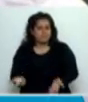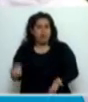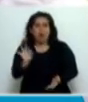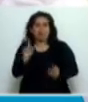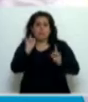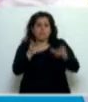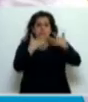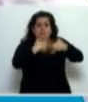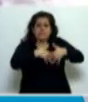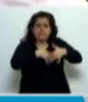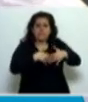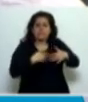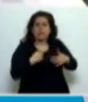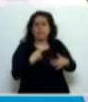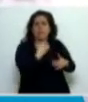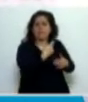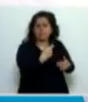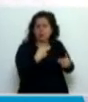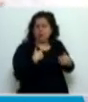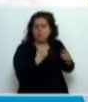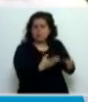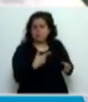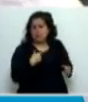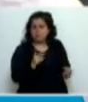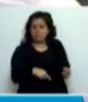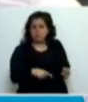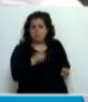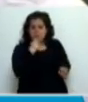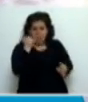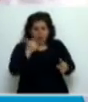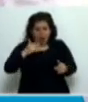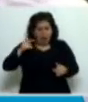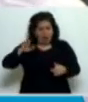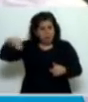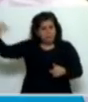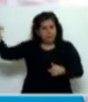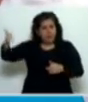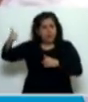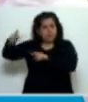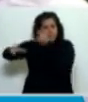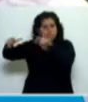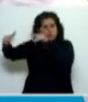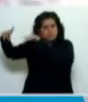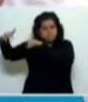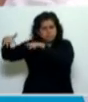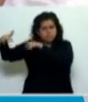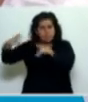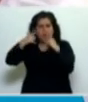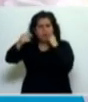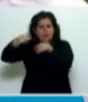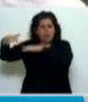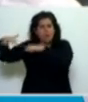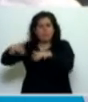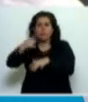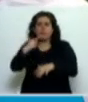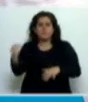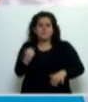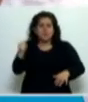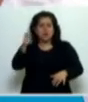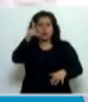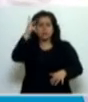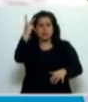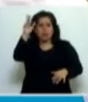sistema previsional, de aquellas personas que, por ejemplo, están acá afuera pregonando y reclamando un 82% móvil,